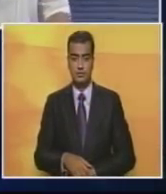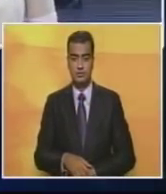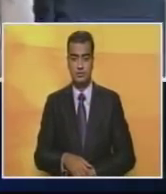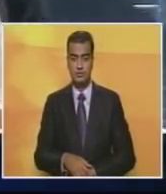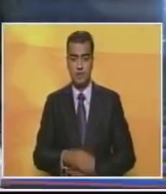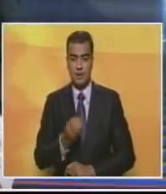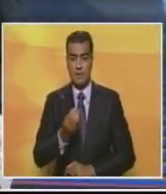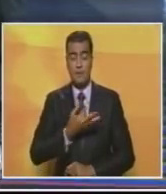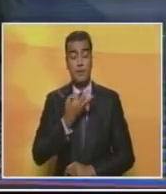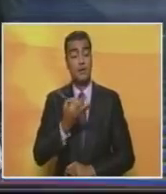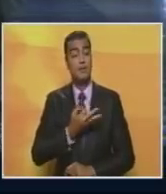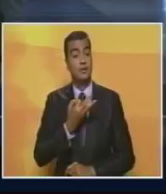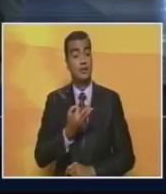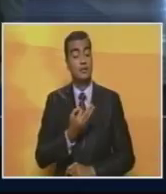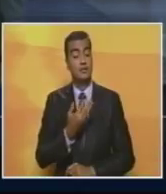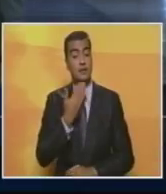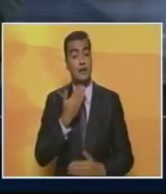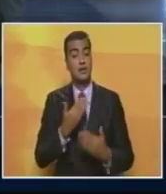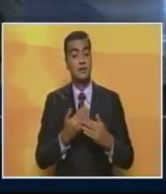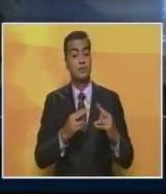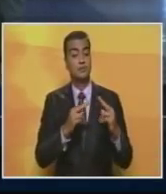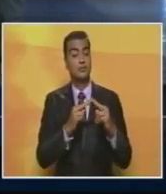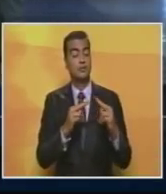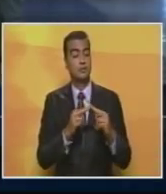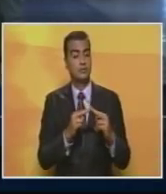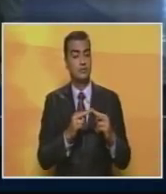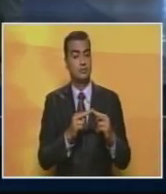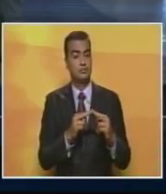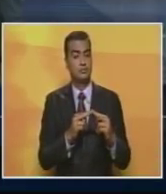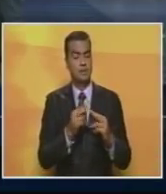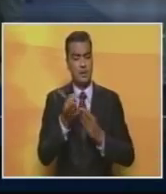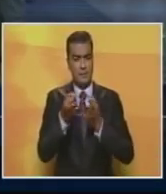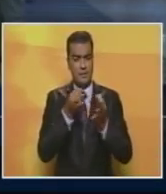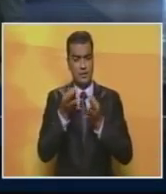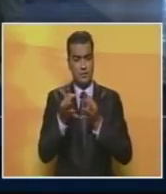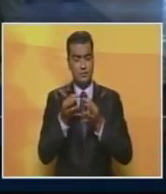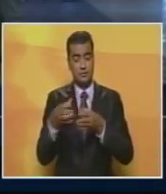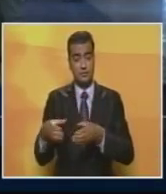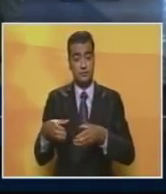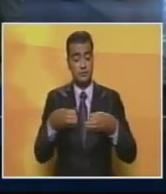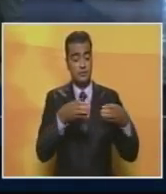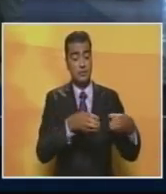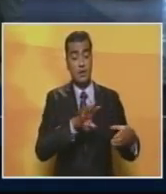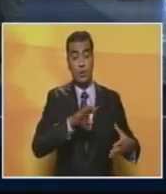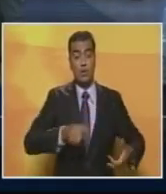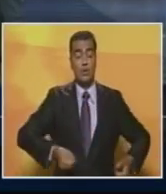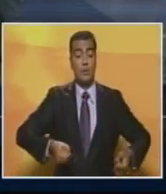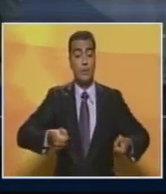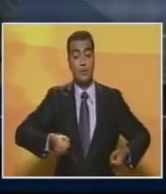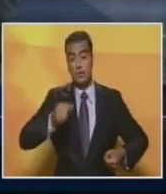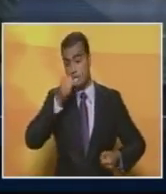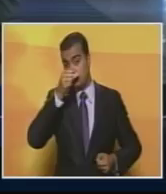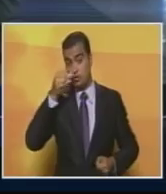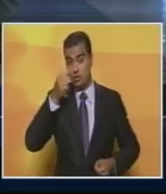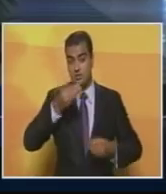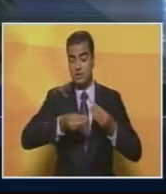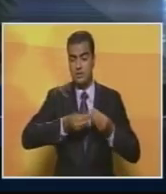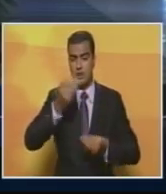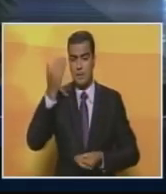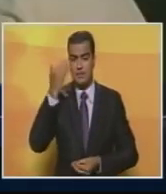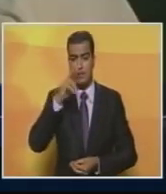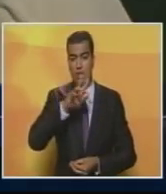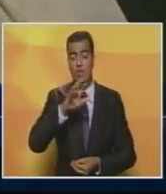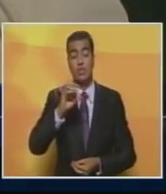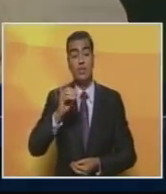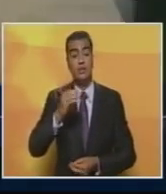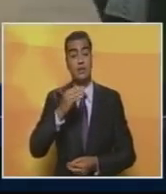Sí, muy buenas tardes, gracias por el contacto. El ministro Néstor Reverol explicó que la incautación de 4 maletas llenas de cocaína se realizó el pasado